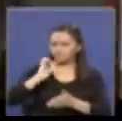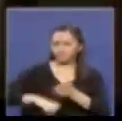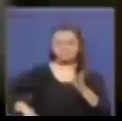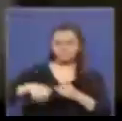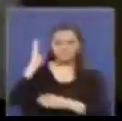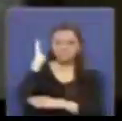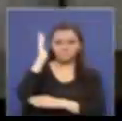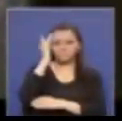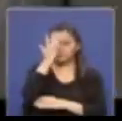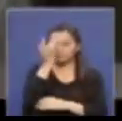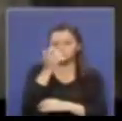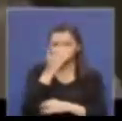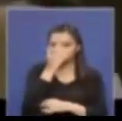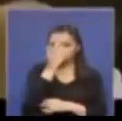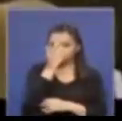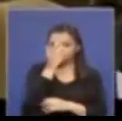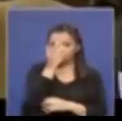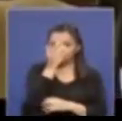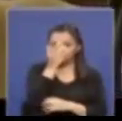dicen. Okay.